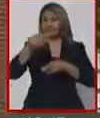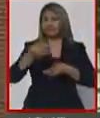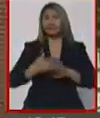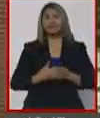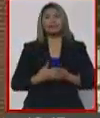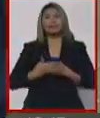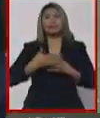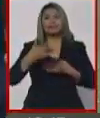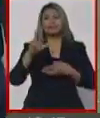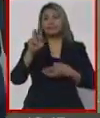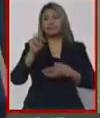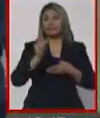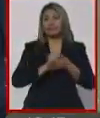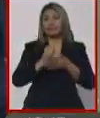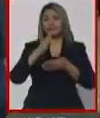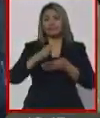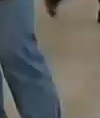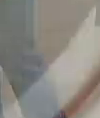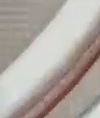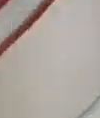fijada para el 30 de abril.